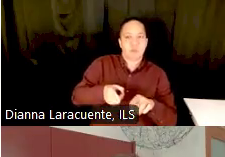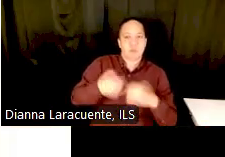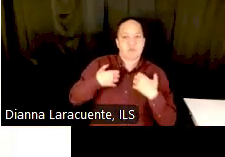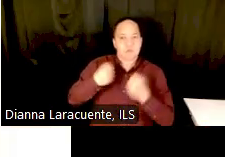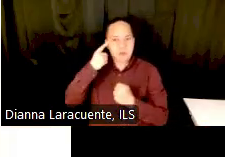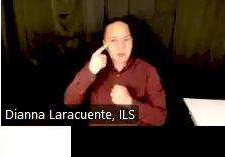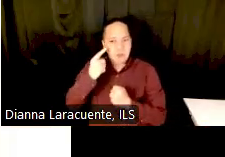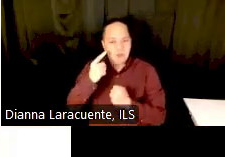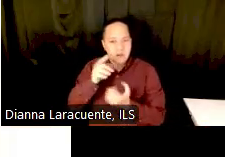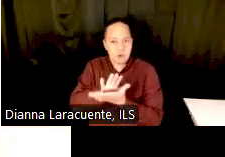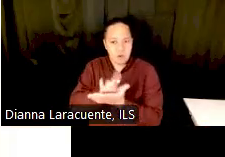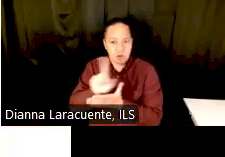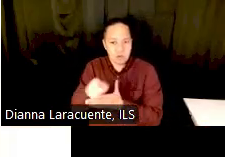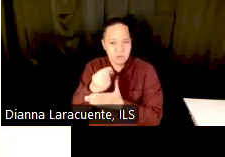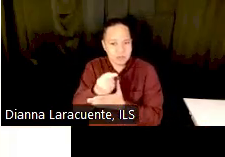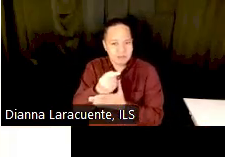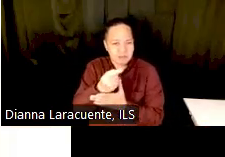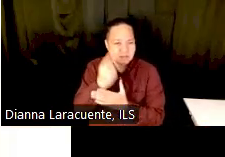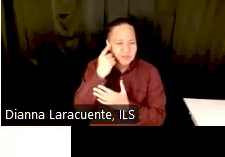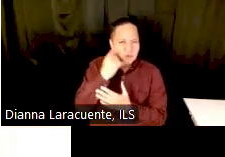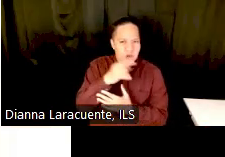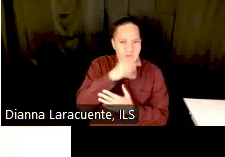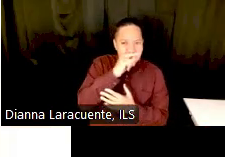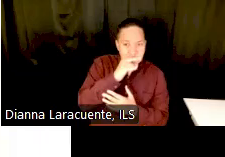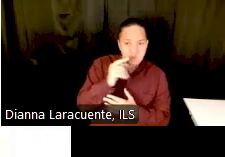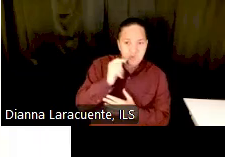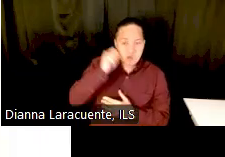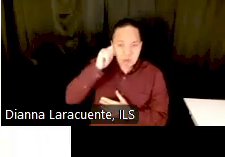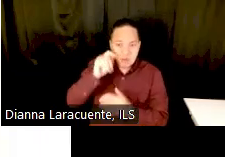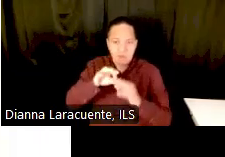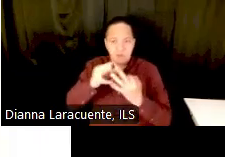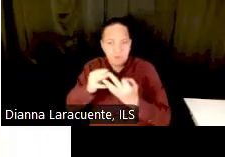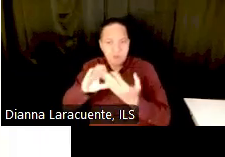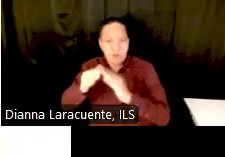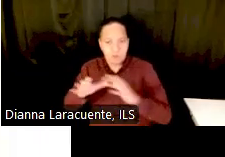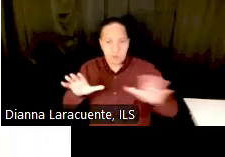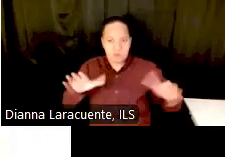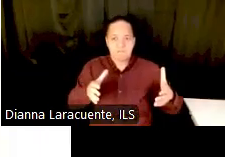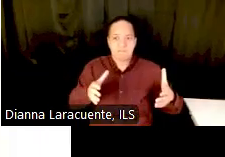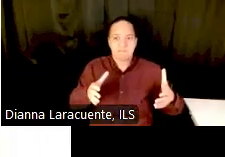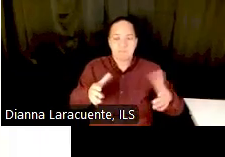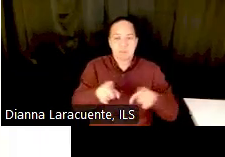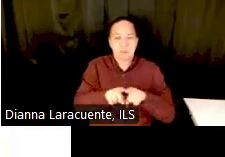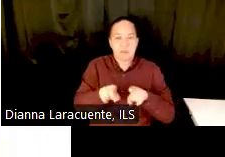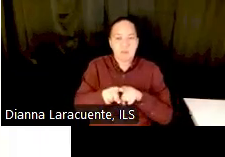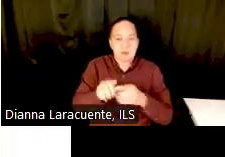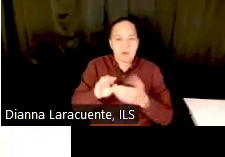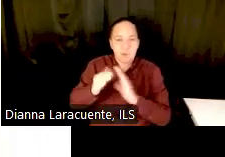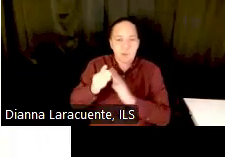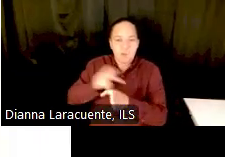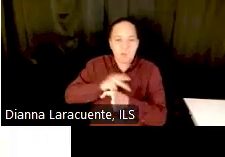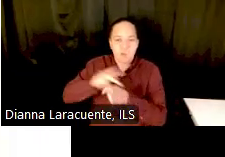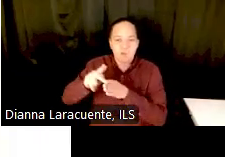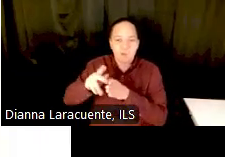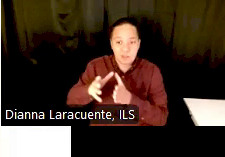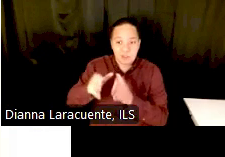únicamente pienso en el niño, no únicamente pienso en el adolescente, en la familia, en la comunidad, sino pienso también en la comunidad de los profesionales